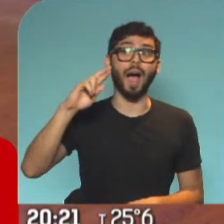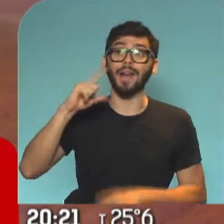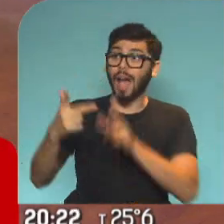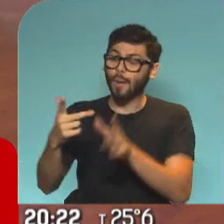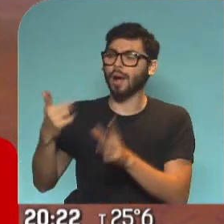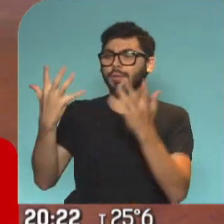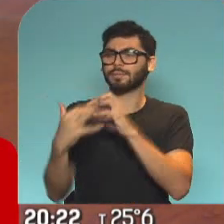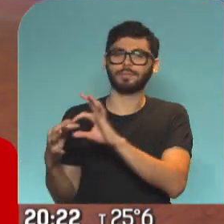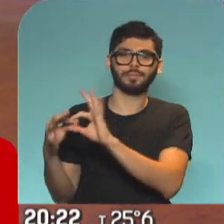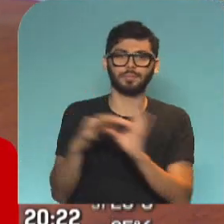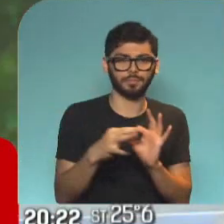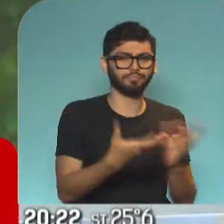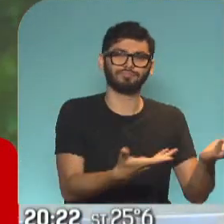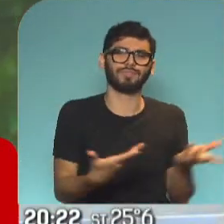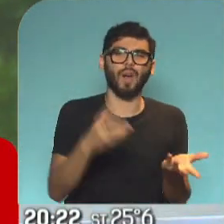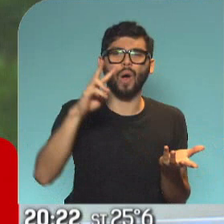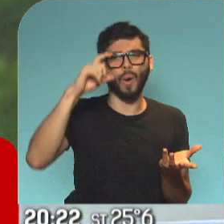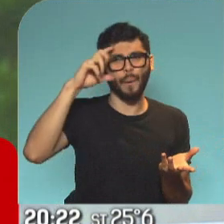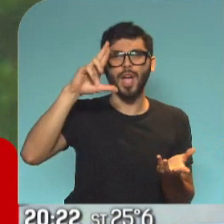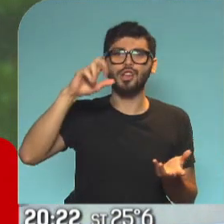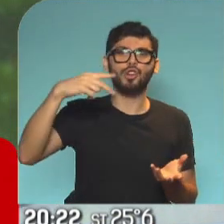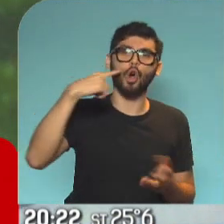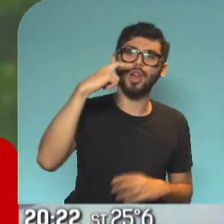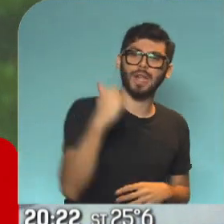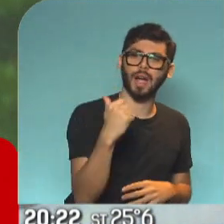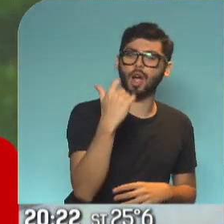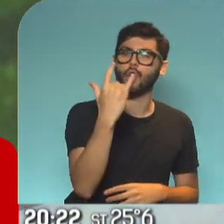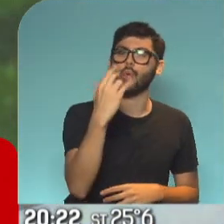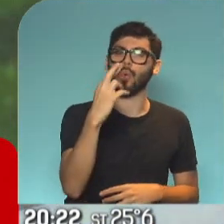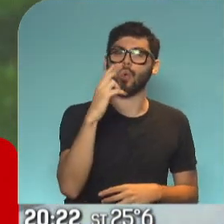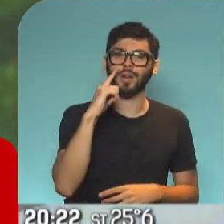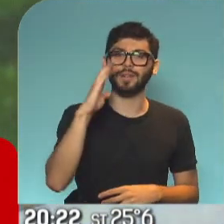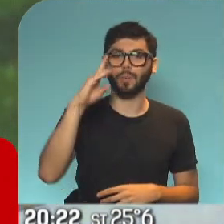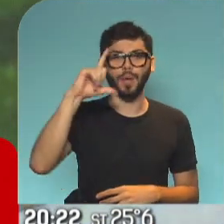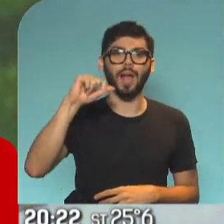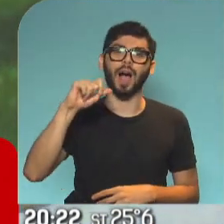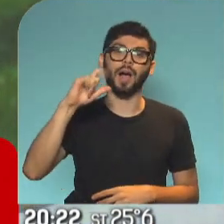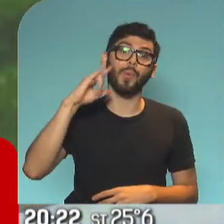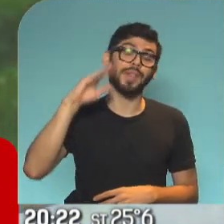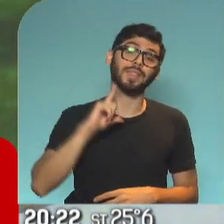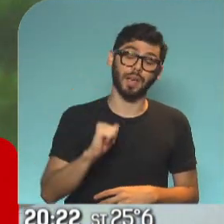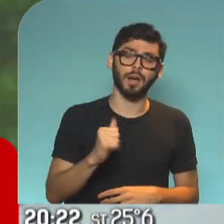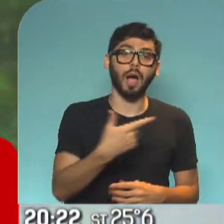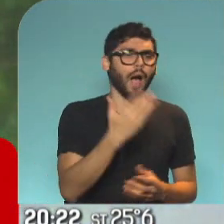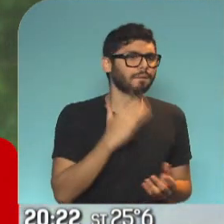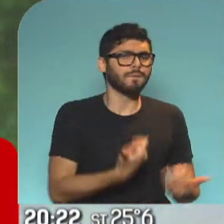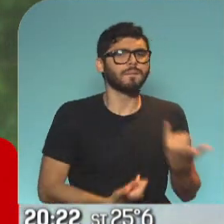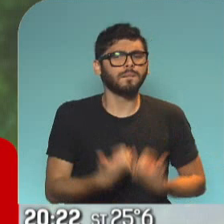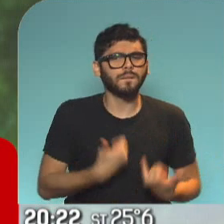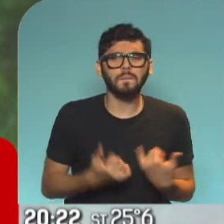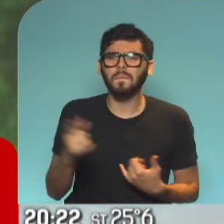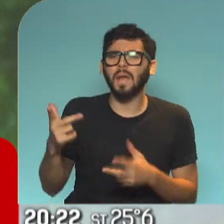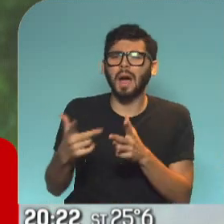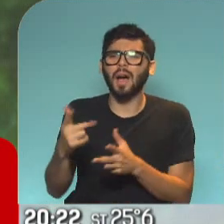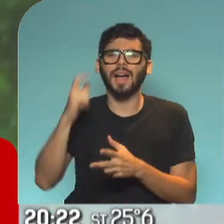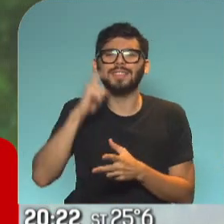la charla con Verónica Urriolabeitia para que nos cuente, para que nos analice, para que nos explique qué es lo que ha expuesto